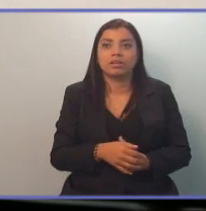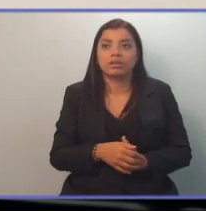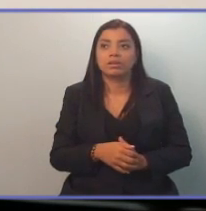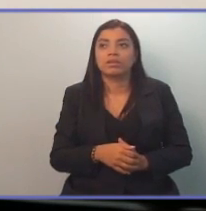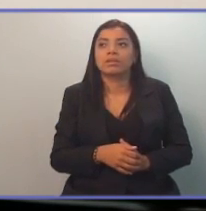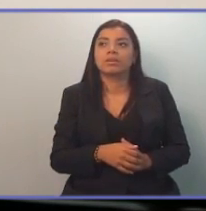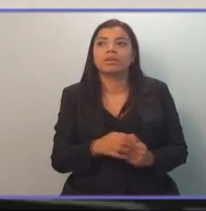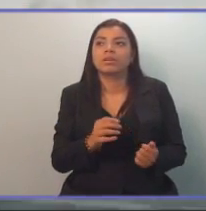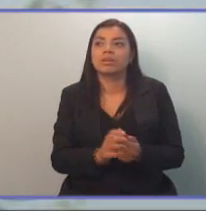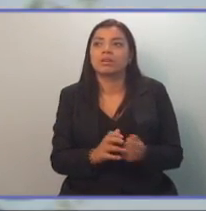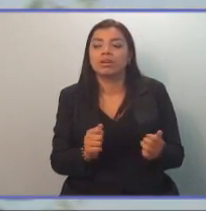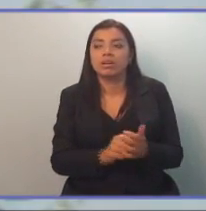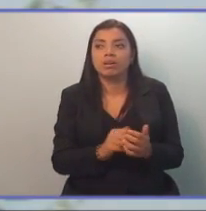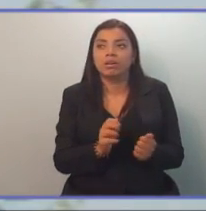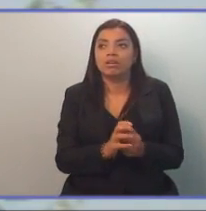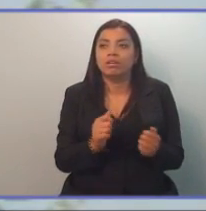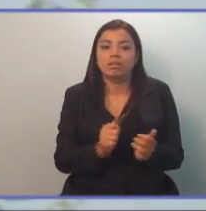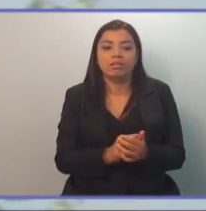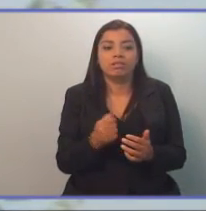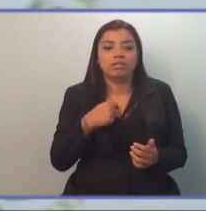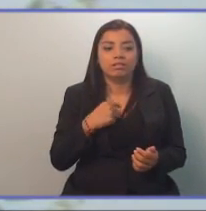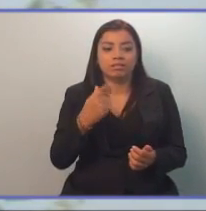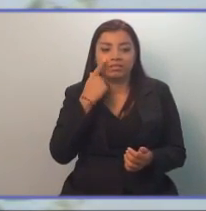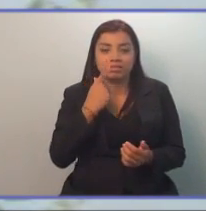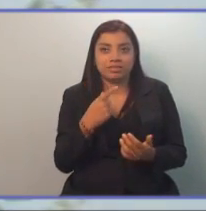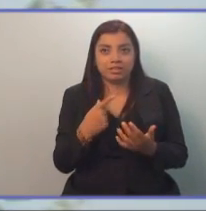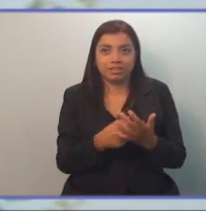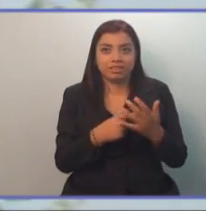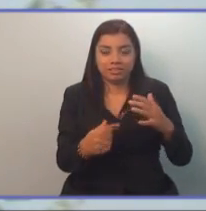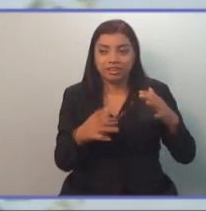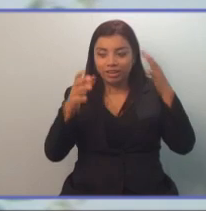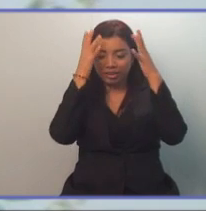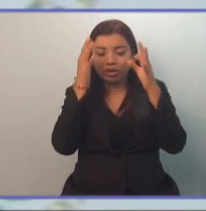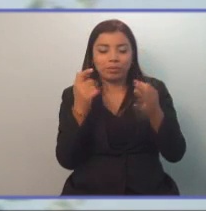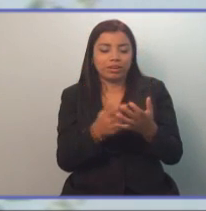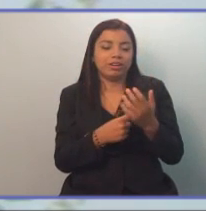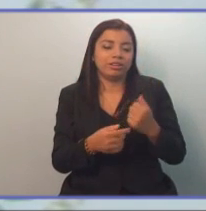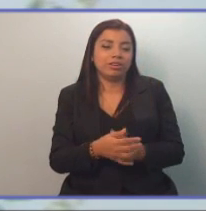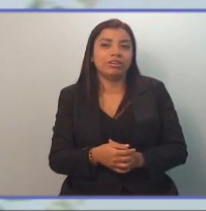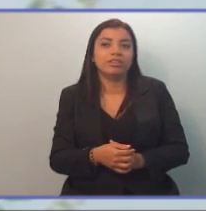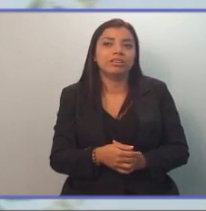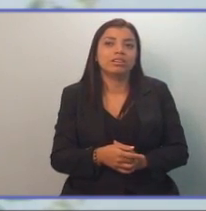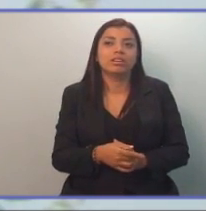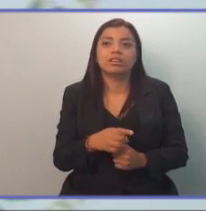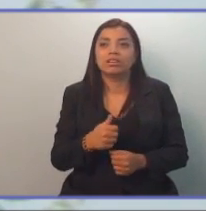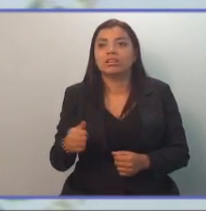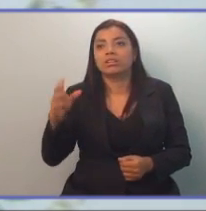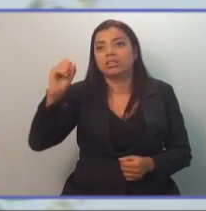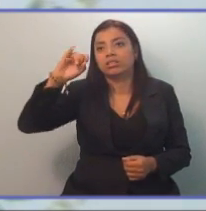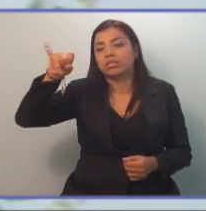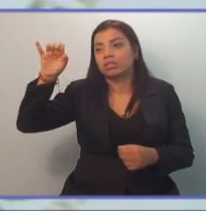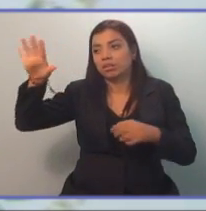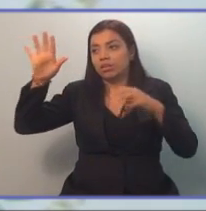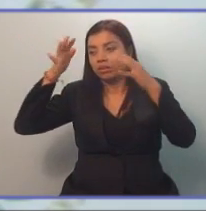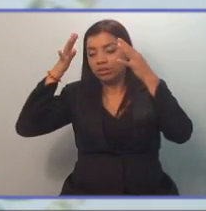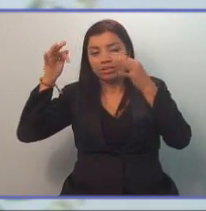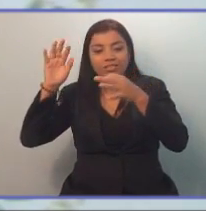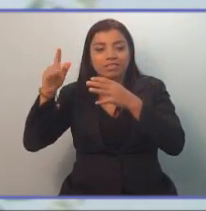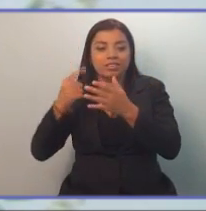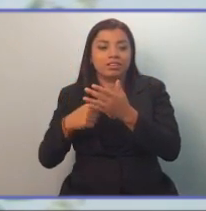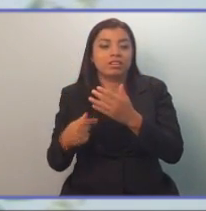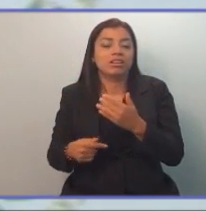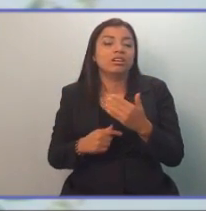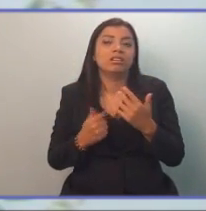El problema que yo veo acá con ese tipo de sentencias, no voy a criticar lo que ha hecho la Sala, es